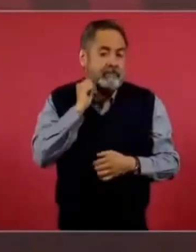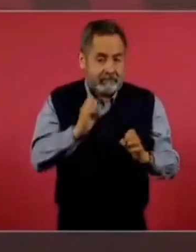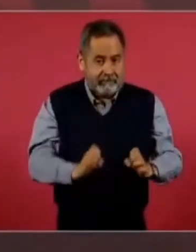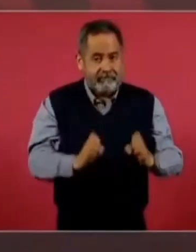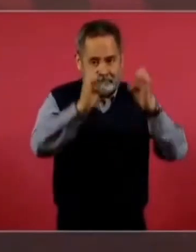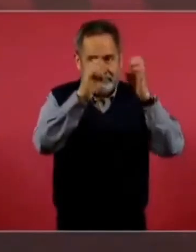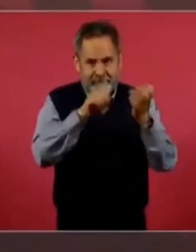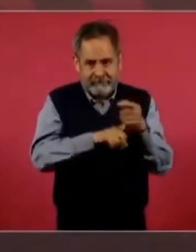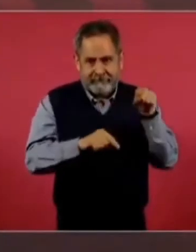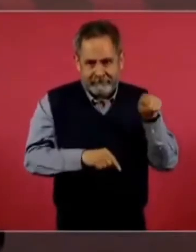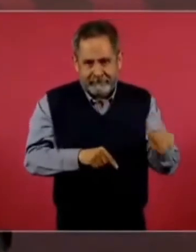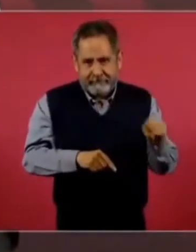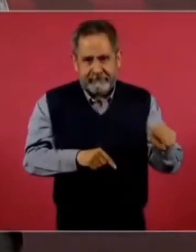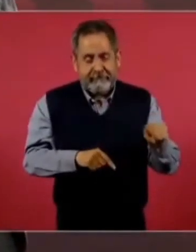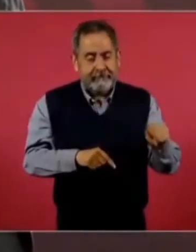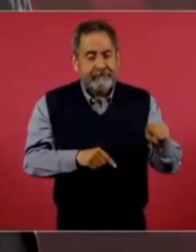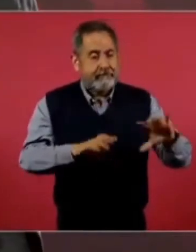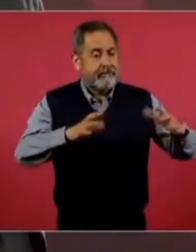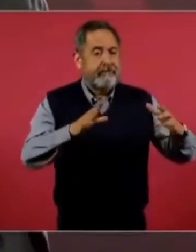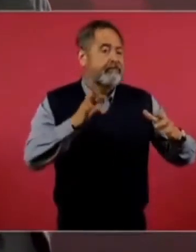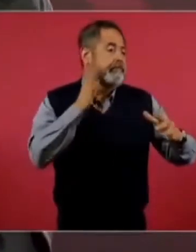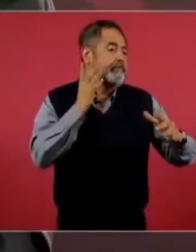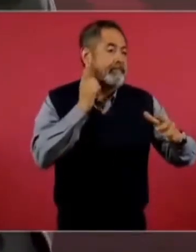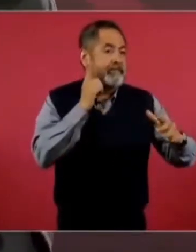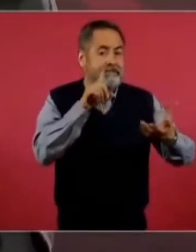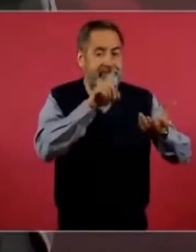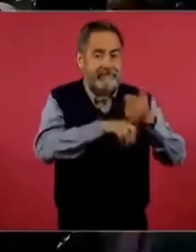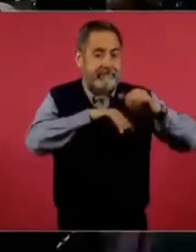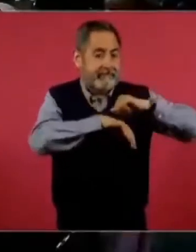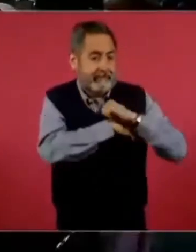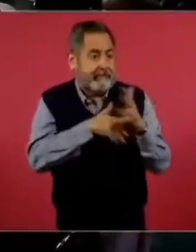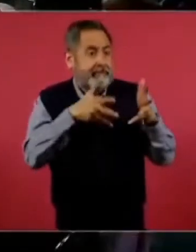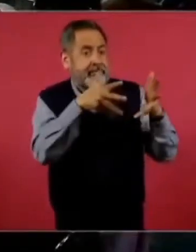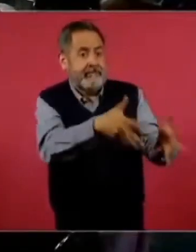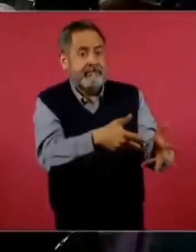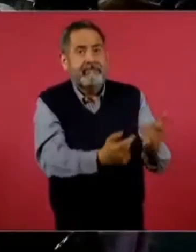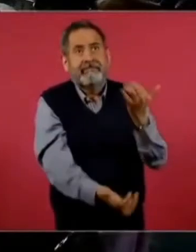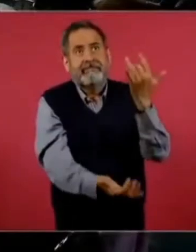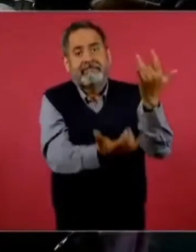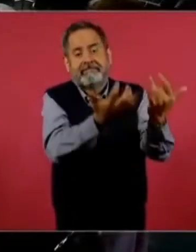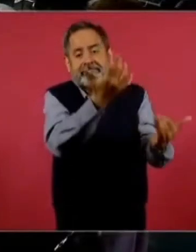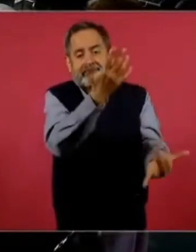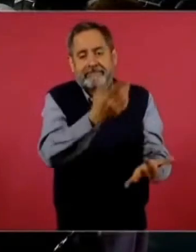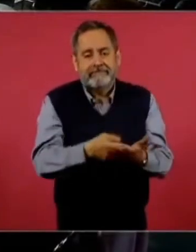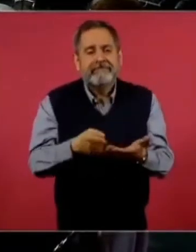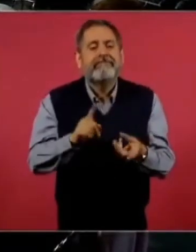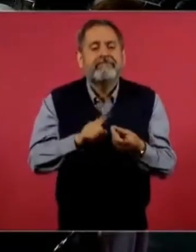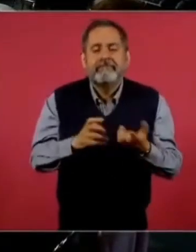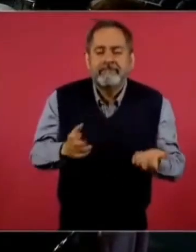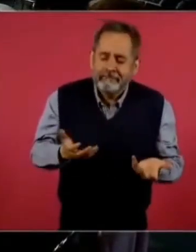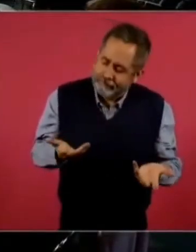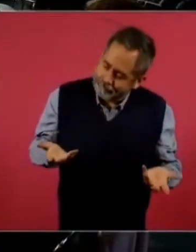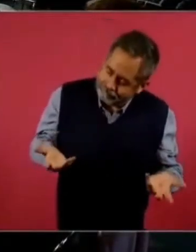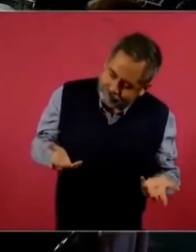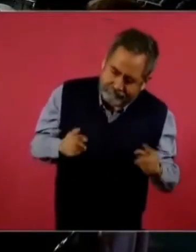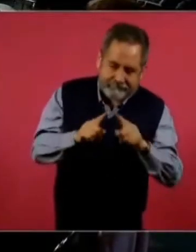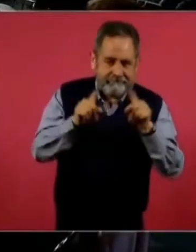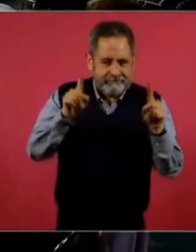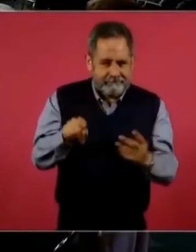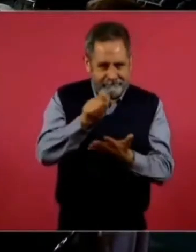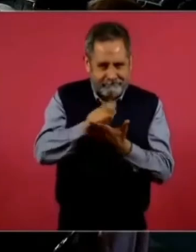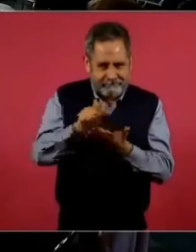edificio de donde estaba la Cámara de Diputados, y ahí estaban las boletas del